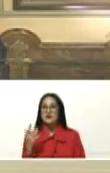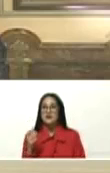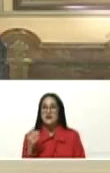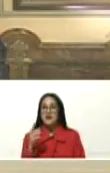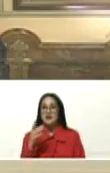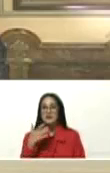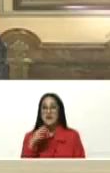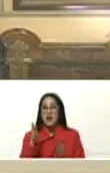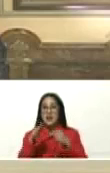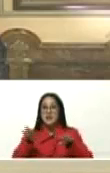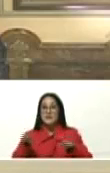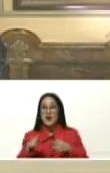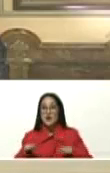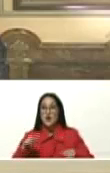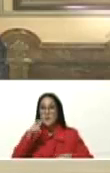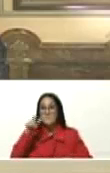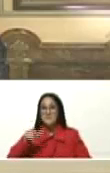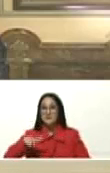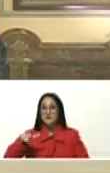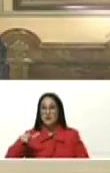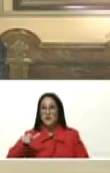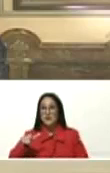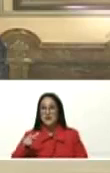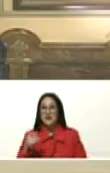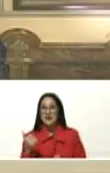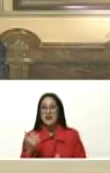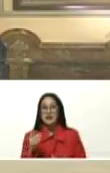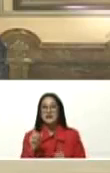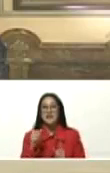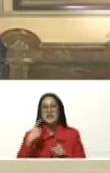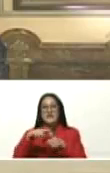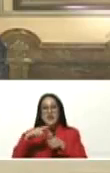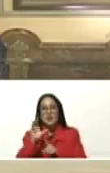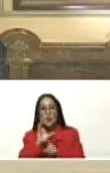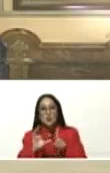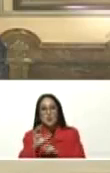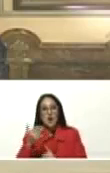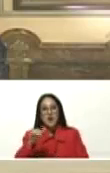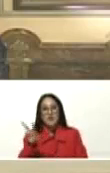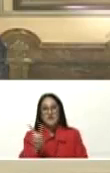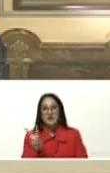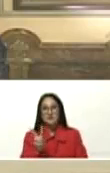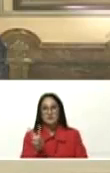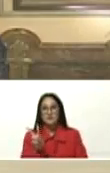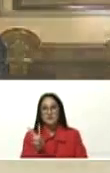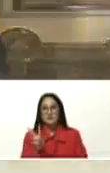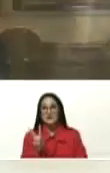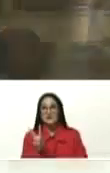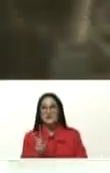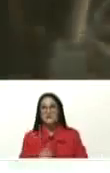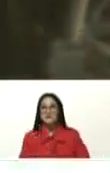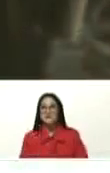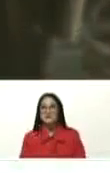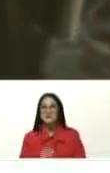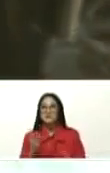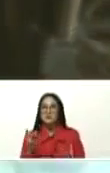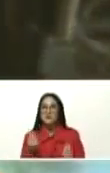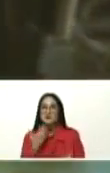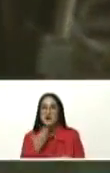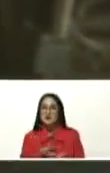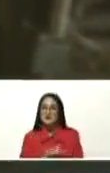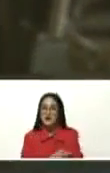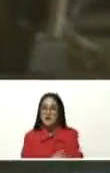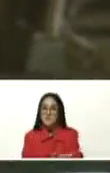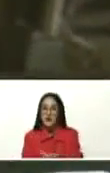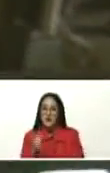libanés aquí. Eso se ve multicultura que tiene Venezuela. Muchas gracias, hermano